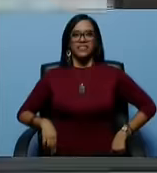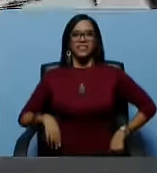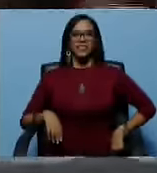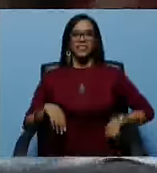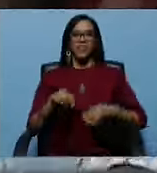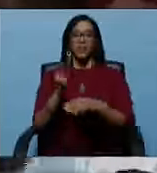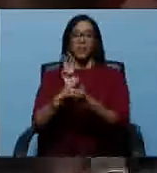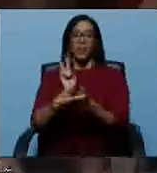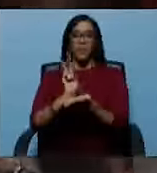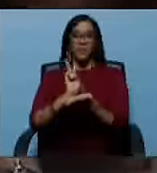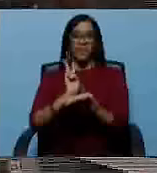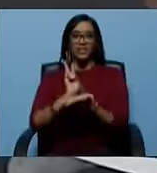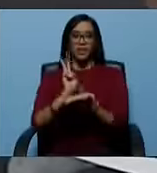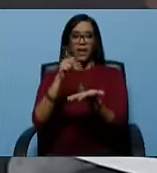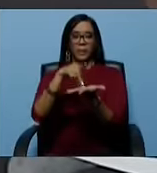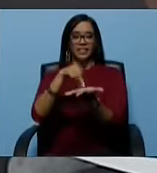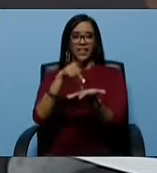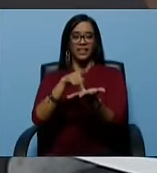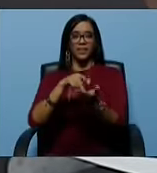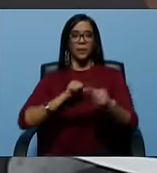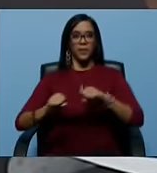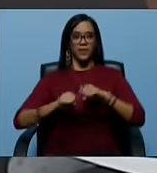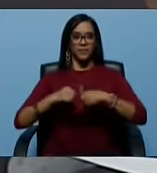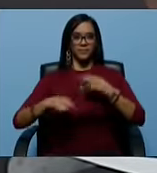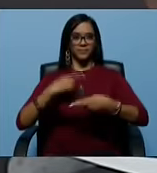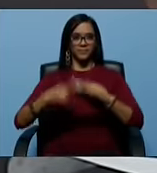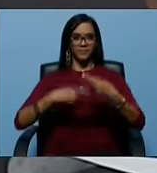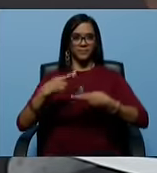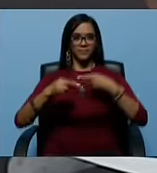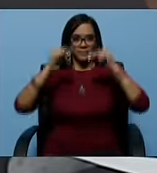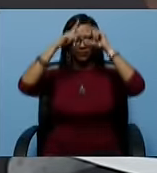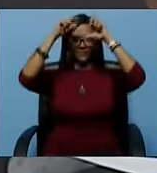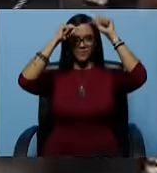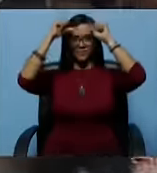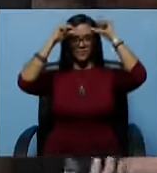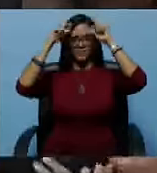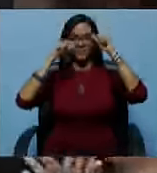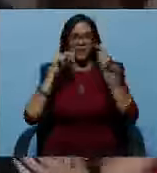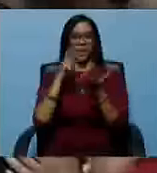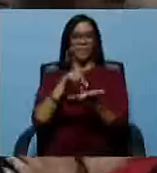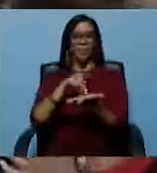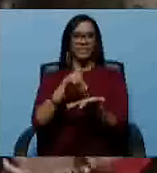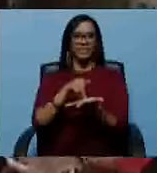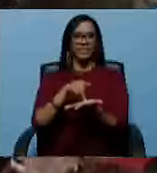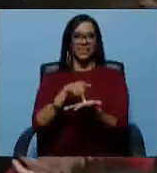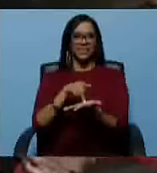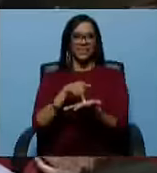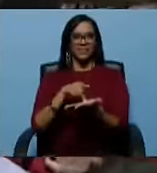Movimiento Revolucionario Tupamaro presente.